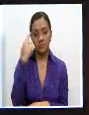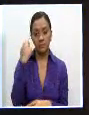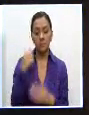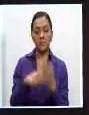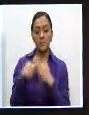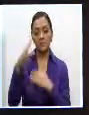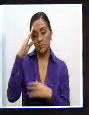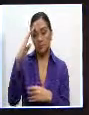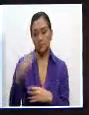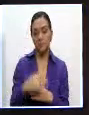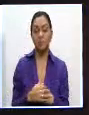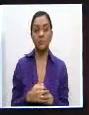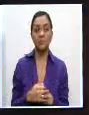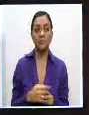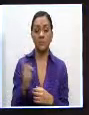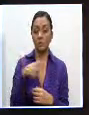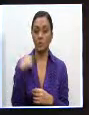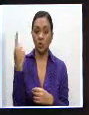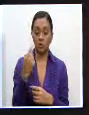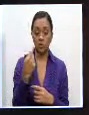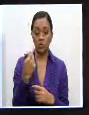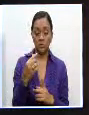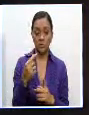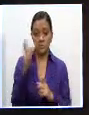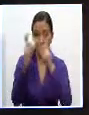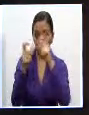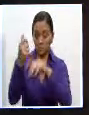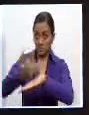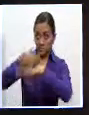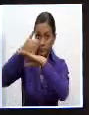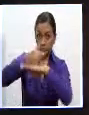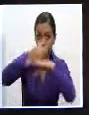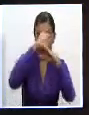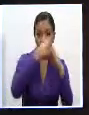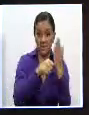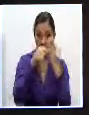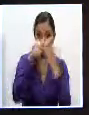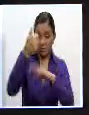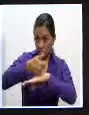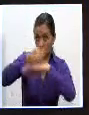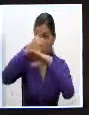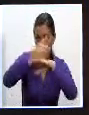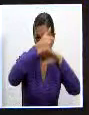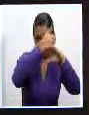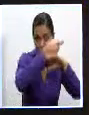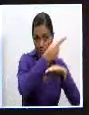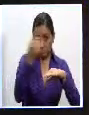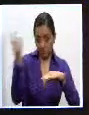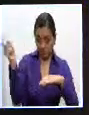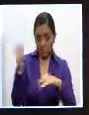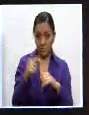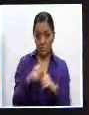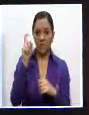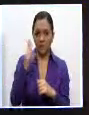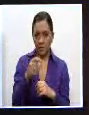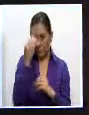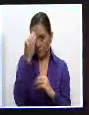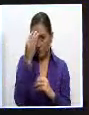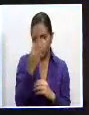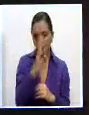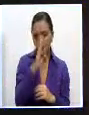interior todos sus principales personeros las cabezas de estos ministerios o instituciones o secretarías deben rendir